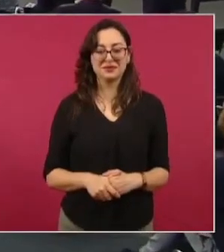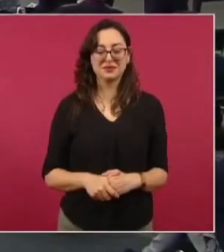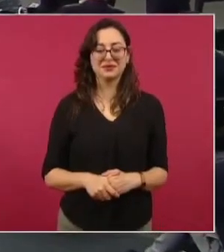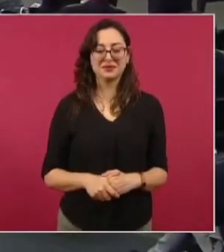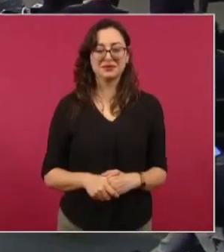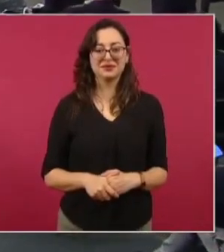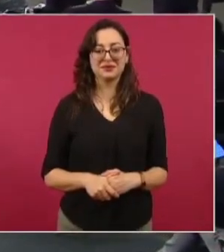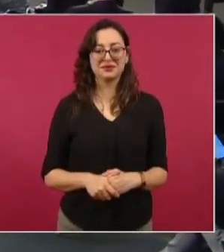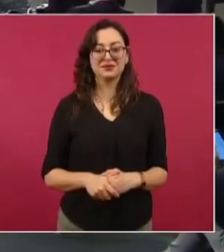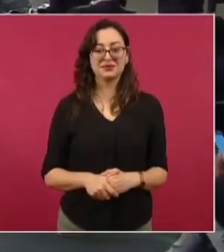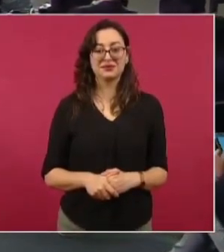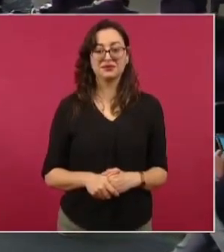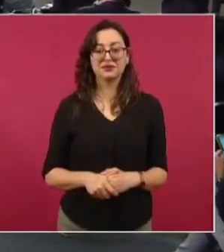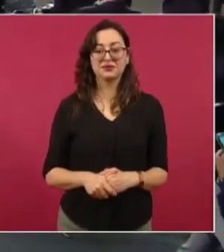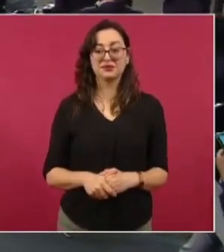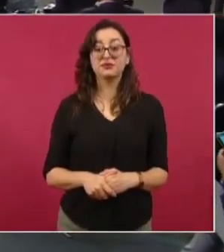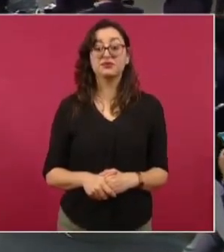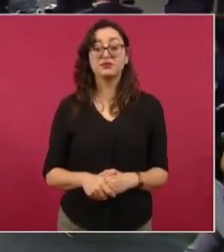mañana mañana